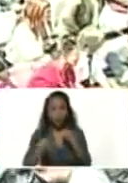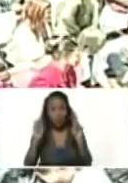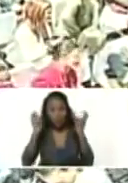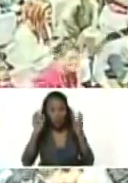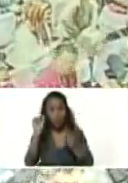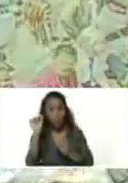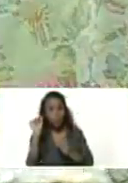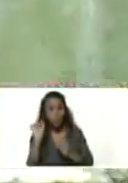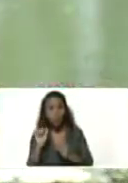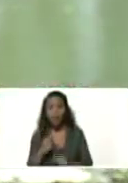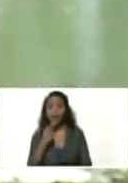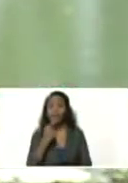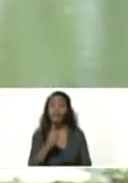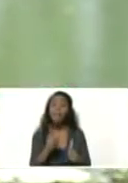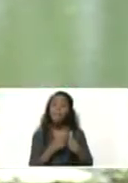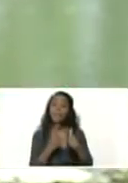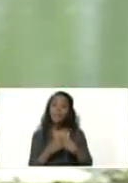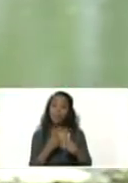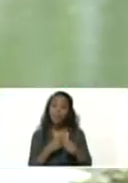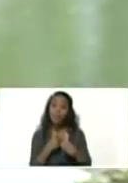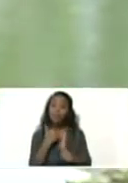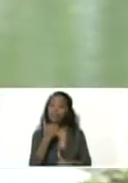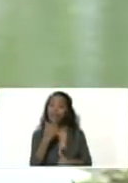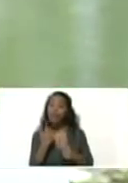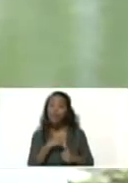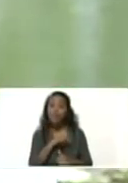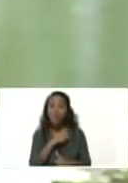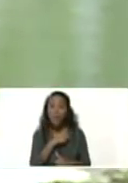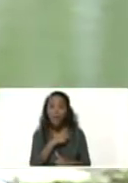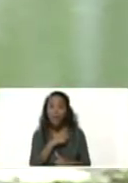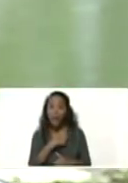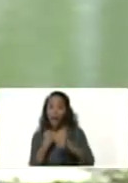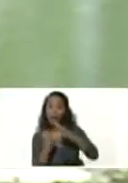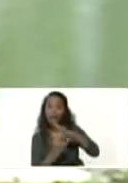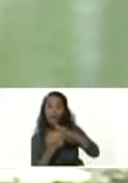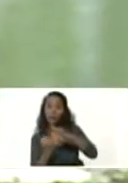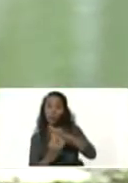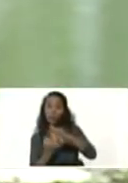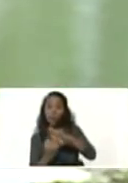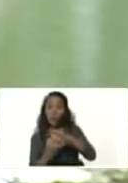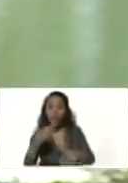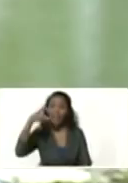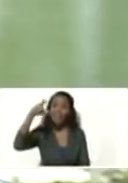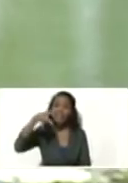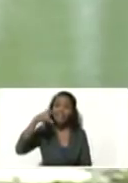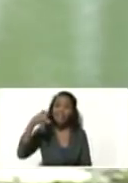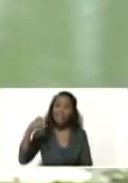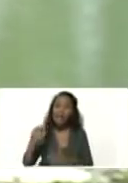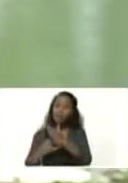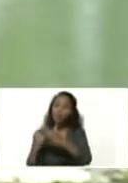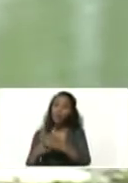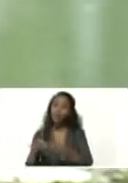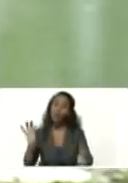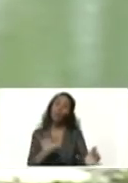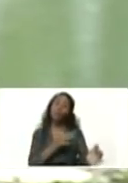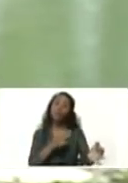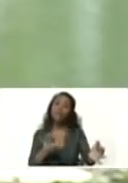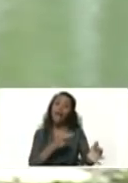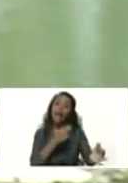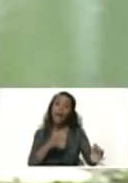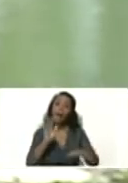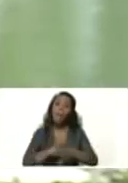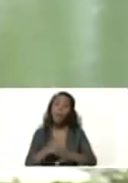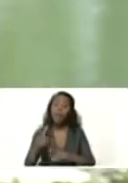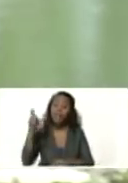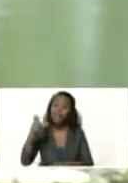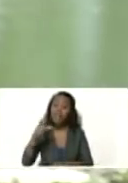Como le decía al principio, casi todas nuestras congregaciones necesitan de instrumentos musicales, porque el instrumento musical para